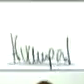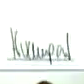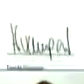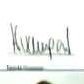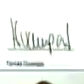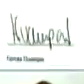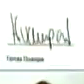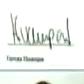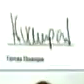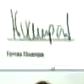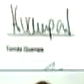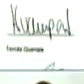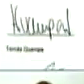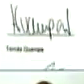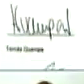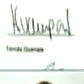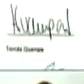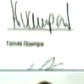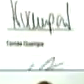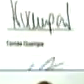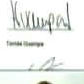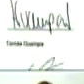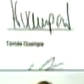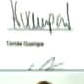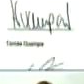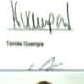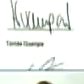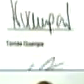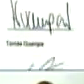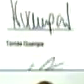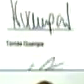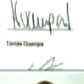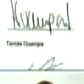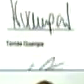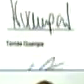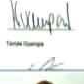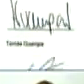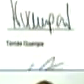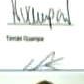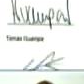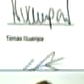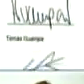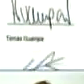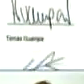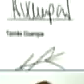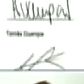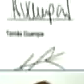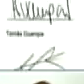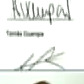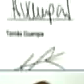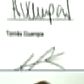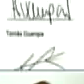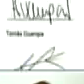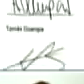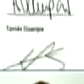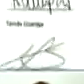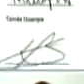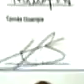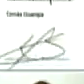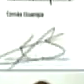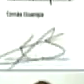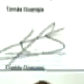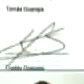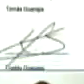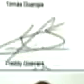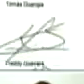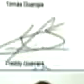televisión o que nos ven por las redes sociales que nos escucha por radio debe saber que lo estamos mostrando aquí está